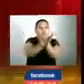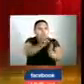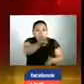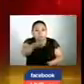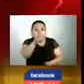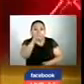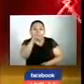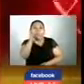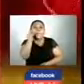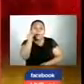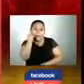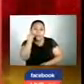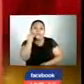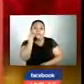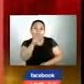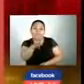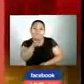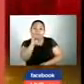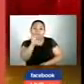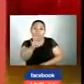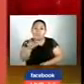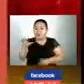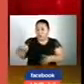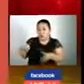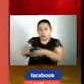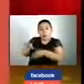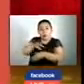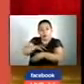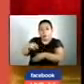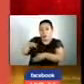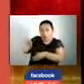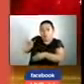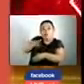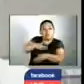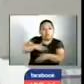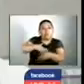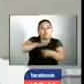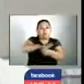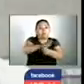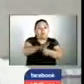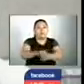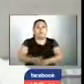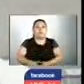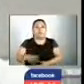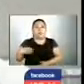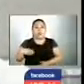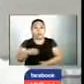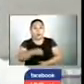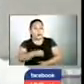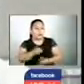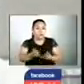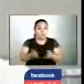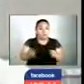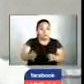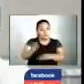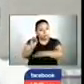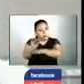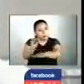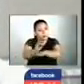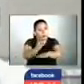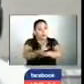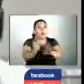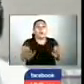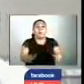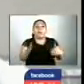familia han manifestado que en su núcleo familiar hay casos de coronavirus. Médicos independientes han recomendado que, para